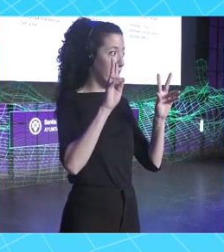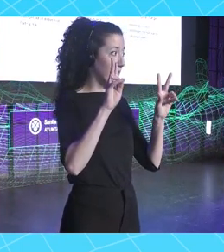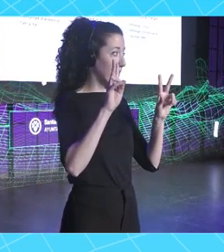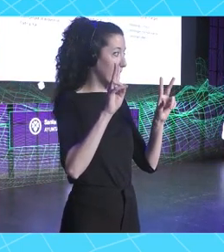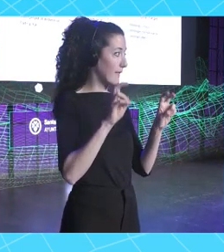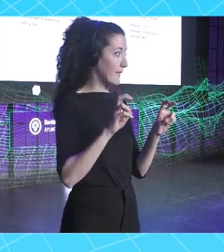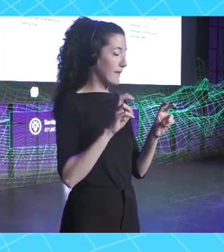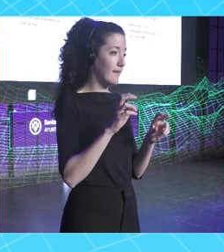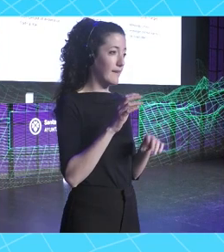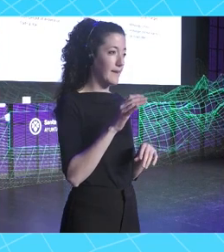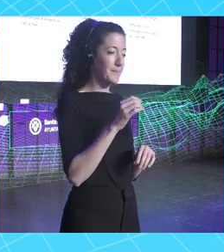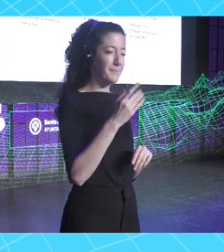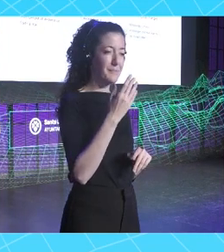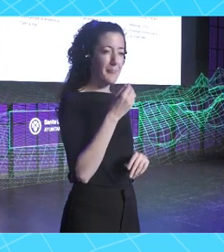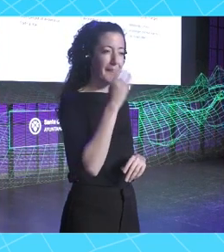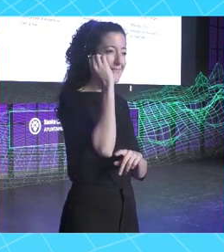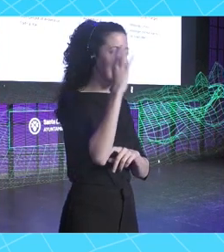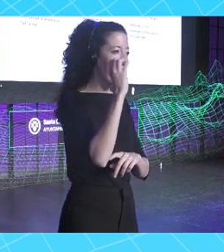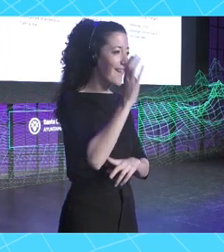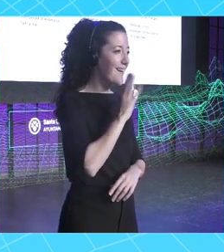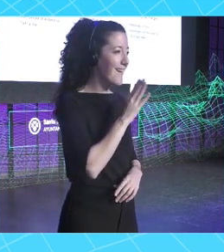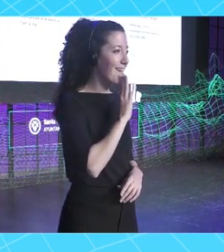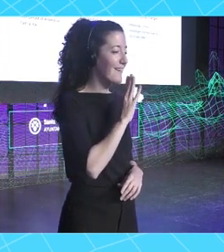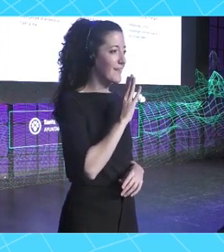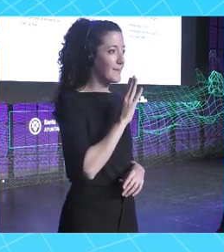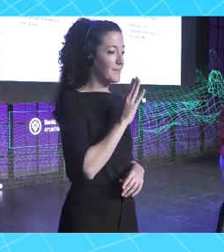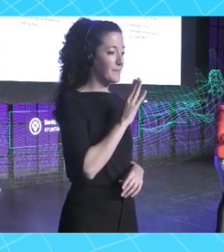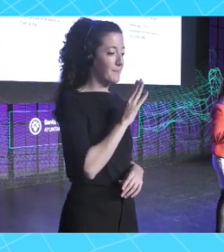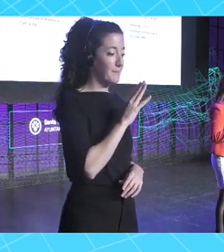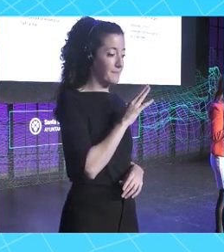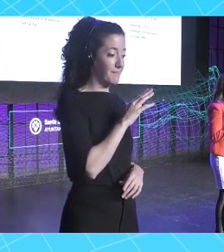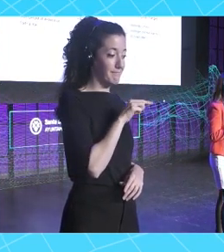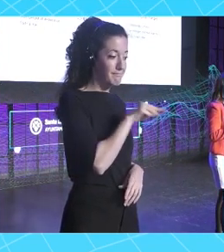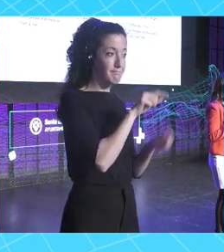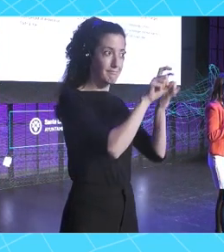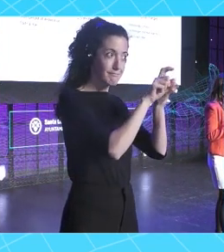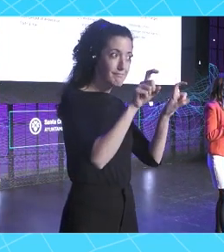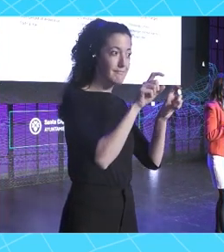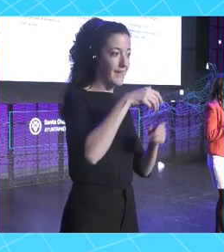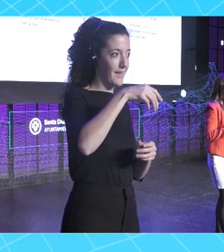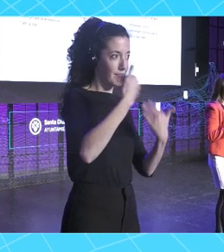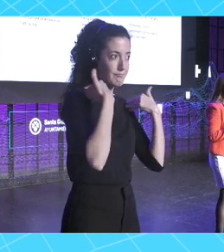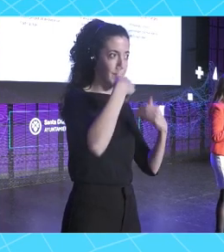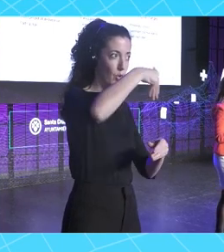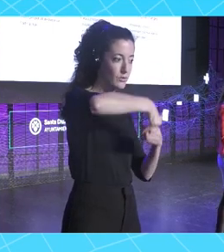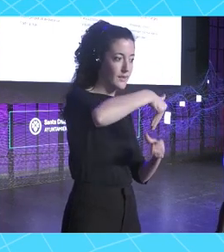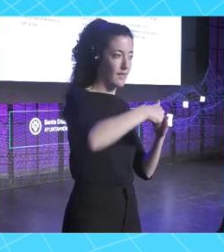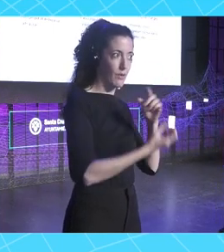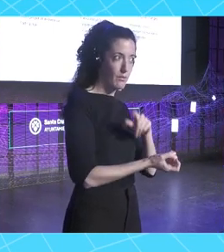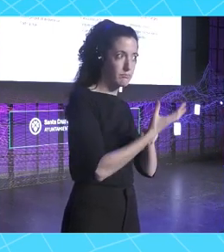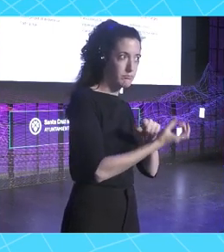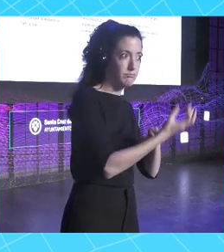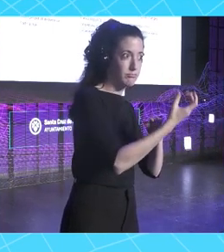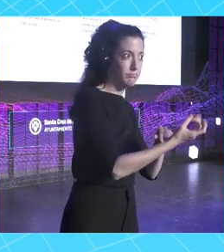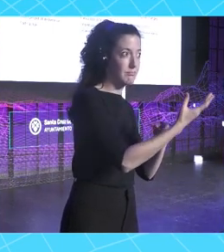en la charla que hablábamos de la creación de la industria de creación de contenidos como de algo que en principio parece